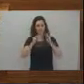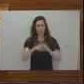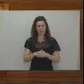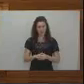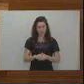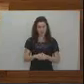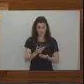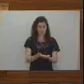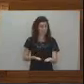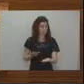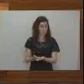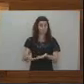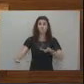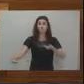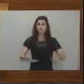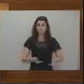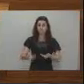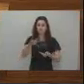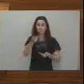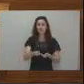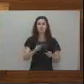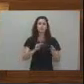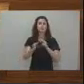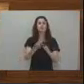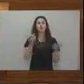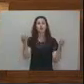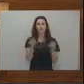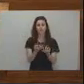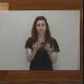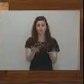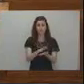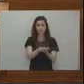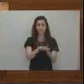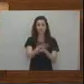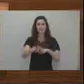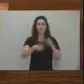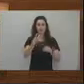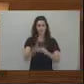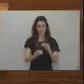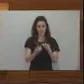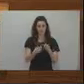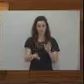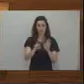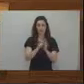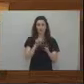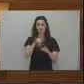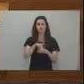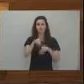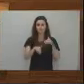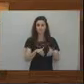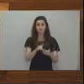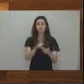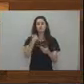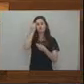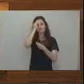una parte de la sociedad demanda también, que haya transparencia en ese sentido y por eso cuando hablamos de reforma de la ley electoral pensamos también,